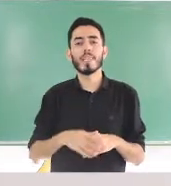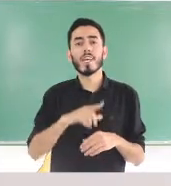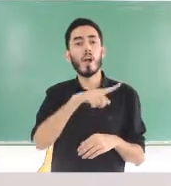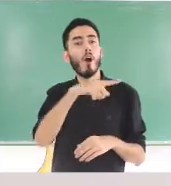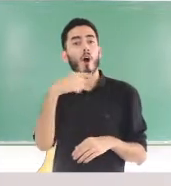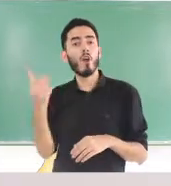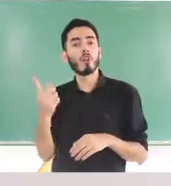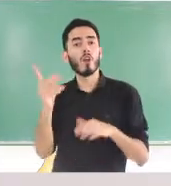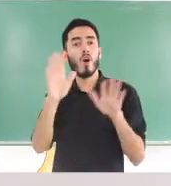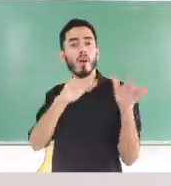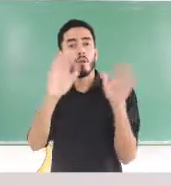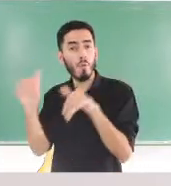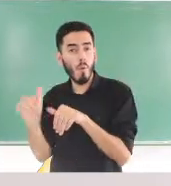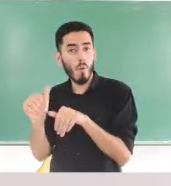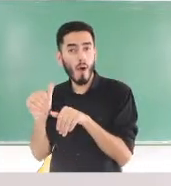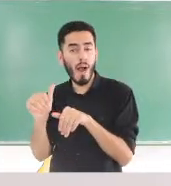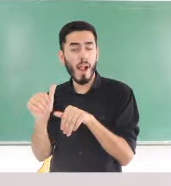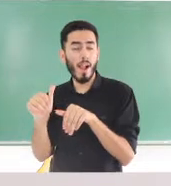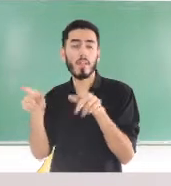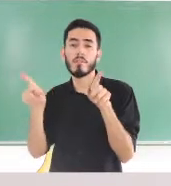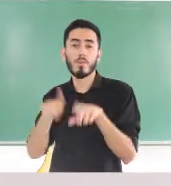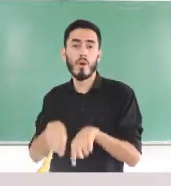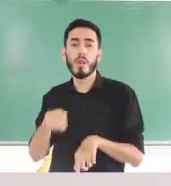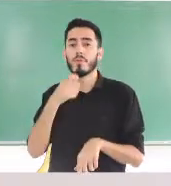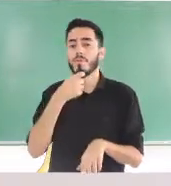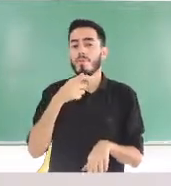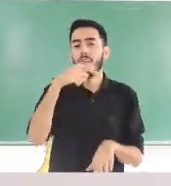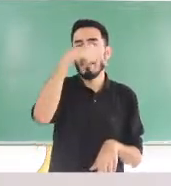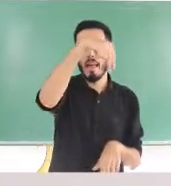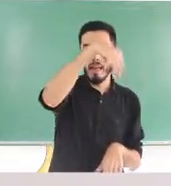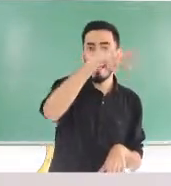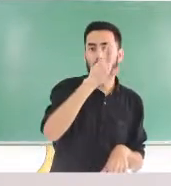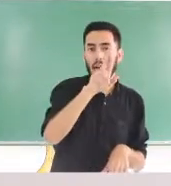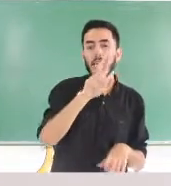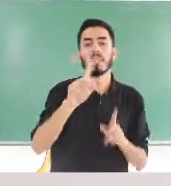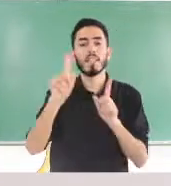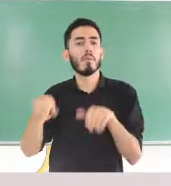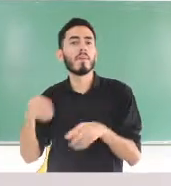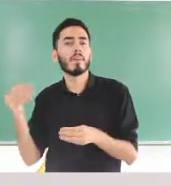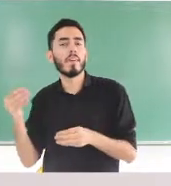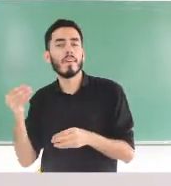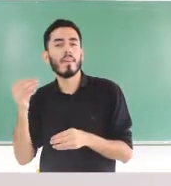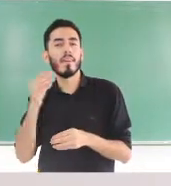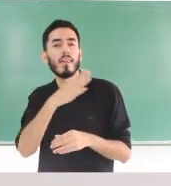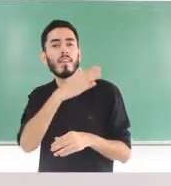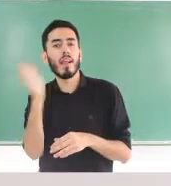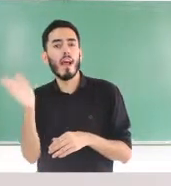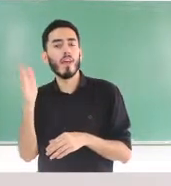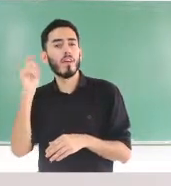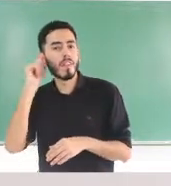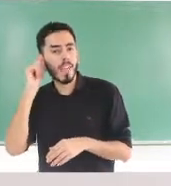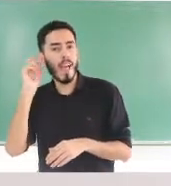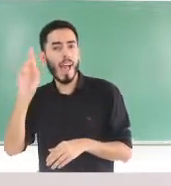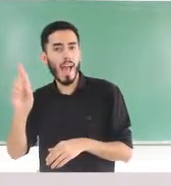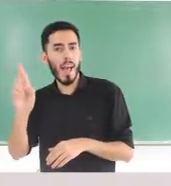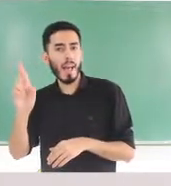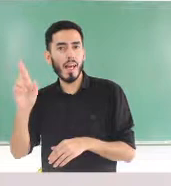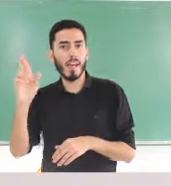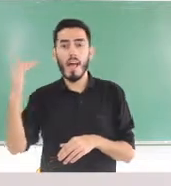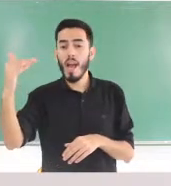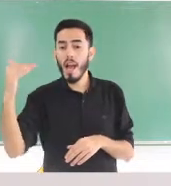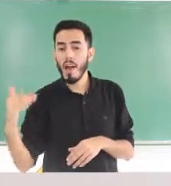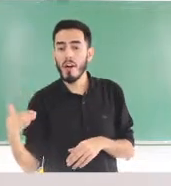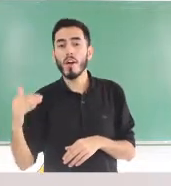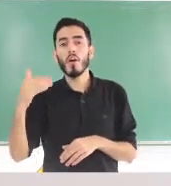homólogos. Es decir, si tenemos N, R, a tener también G, M, sobre, y